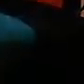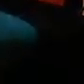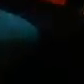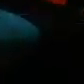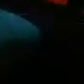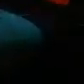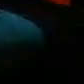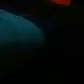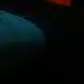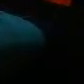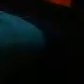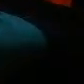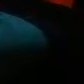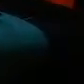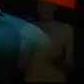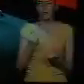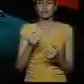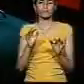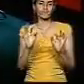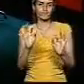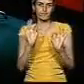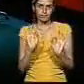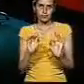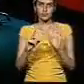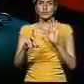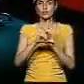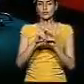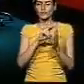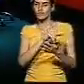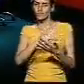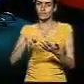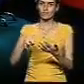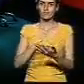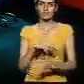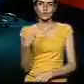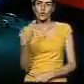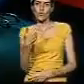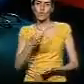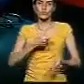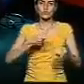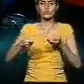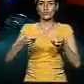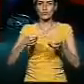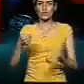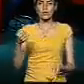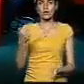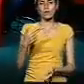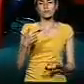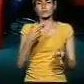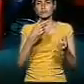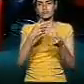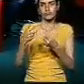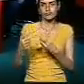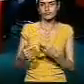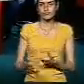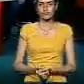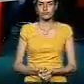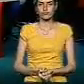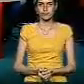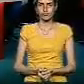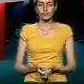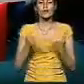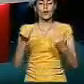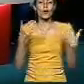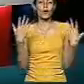Vamos a hablar ya en más detalle de la ley para el desarme, control de armas y municiones. Nos ha